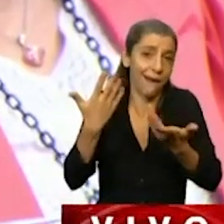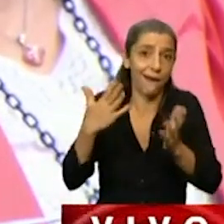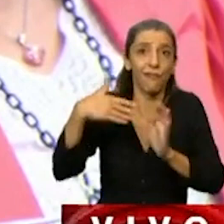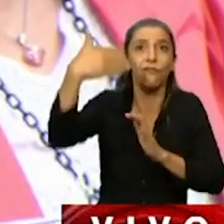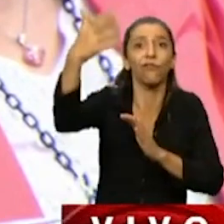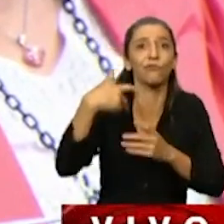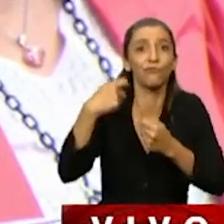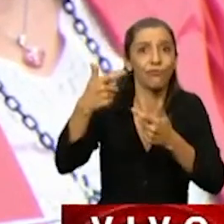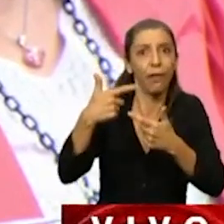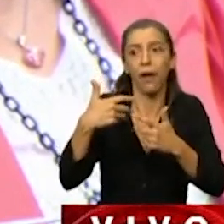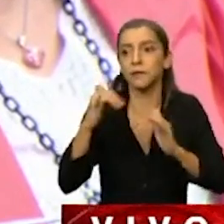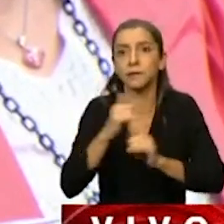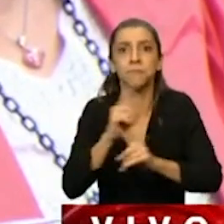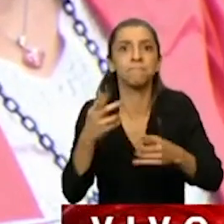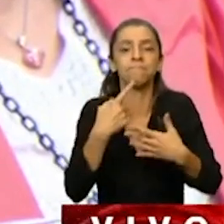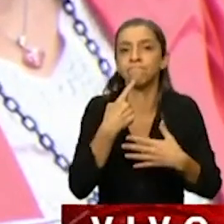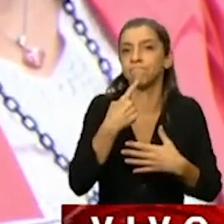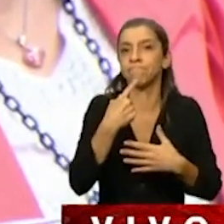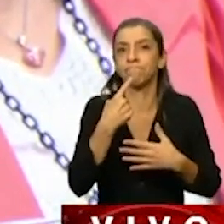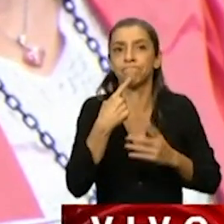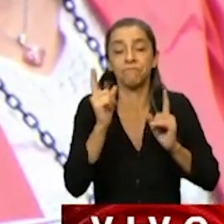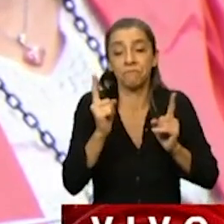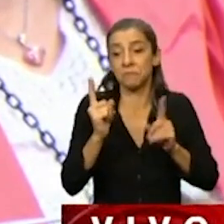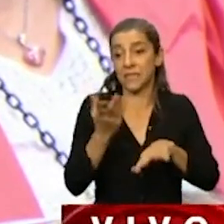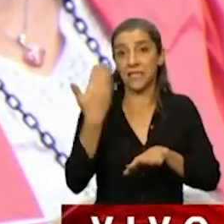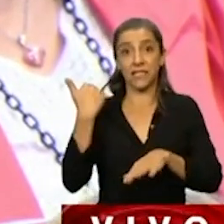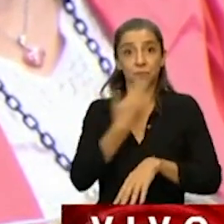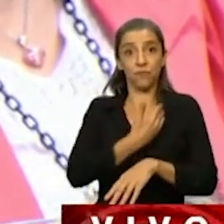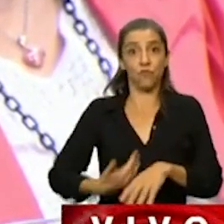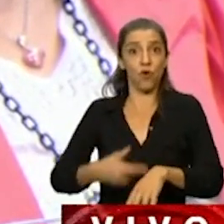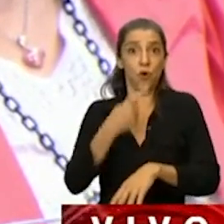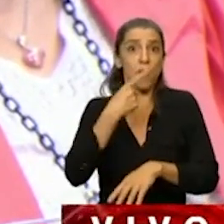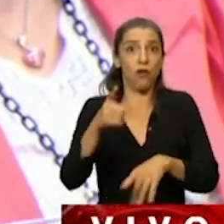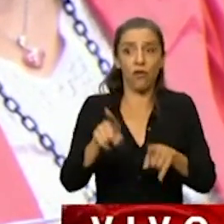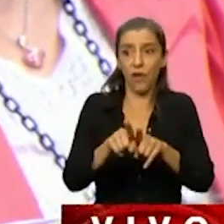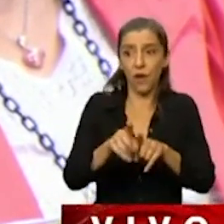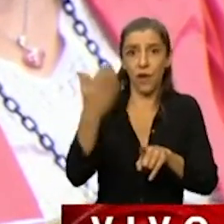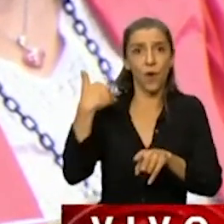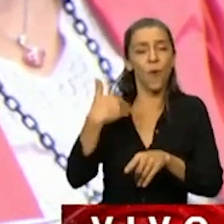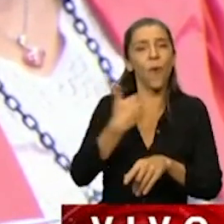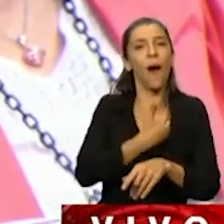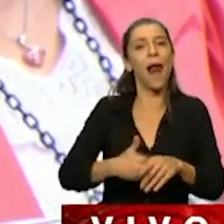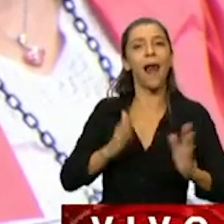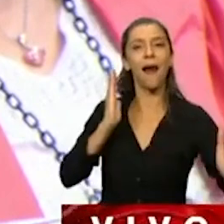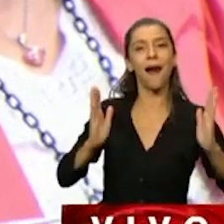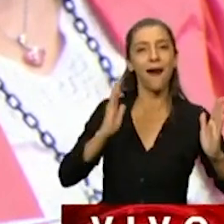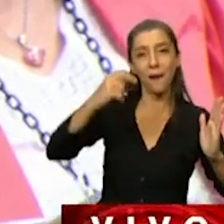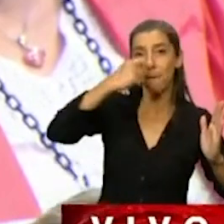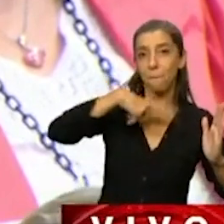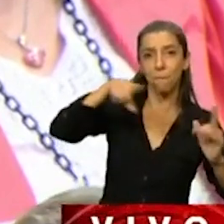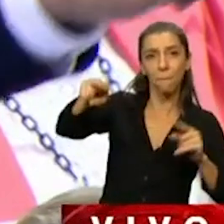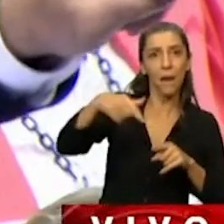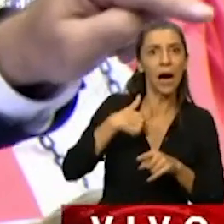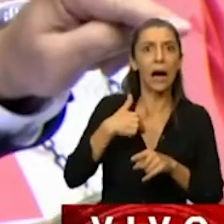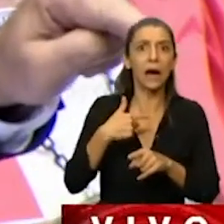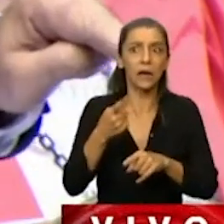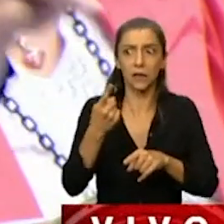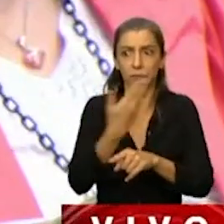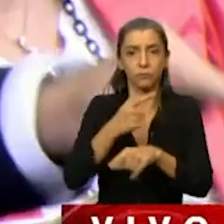dice que vinieron a hacer el carry trade en la época de Macri. Y resulta que el gobierno le